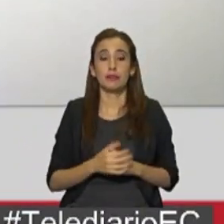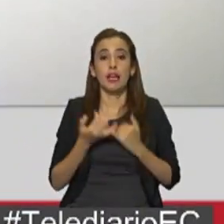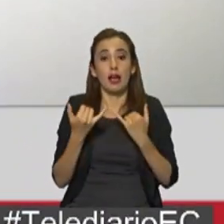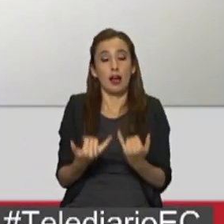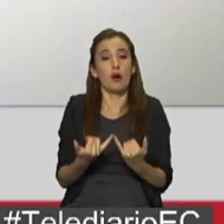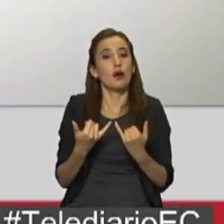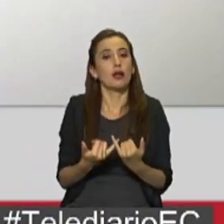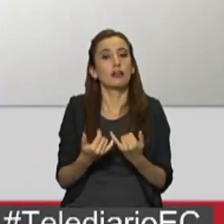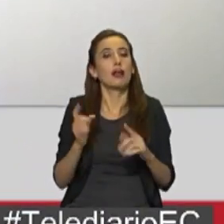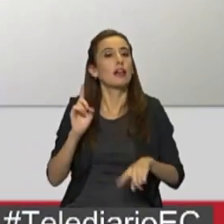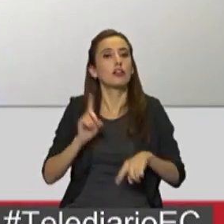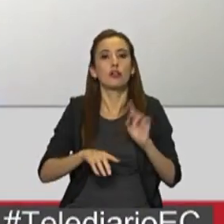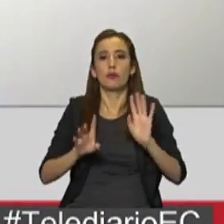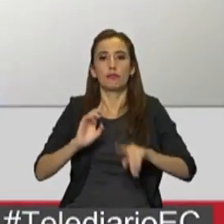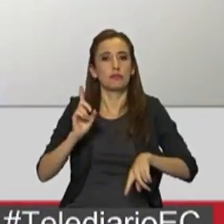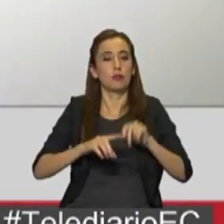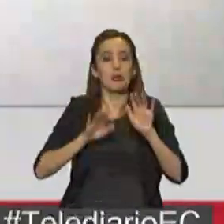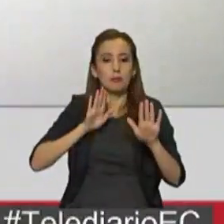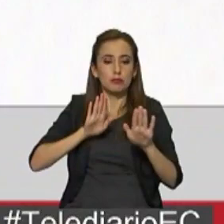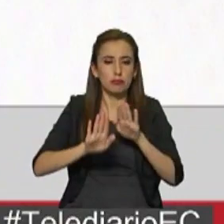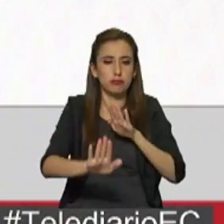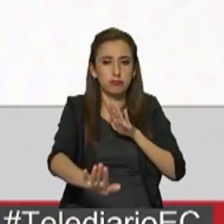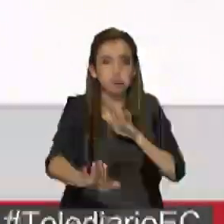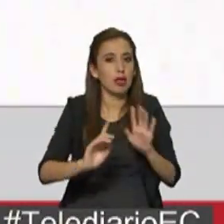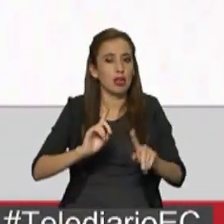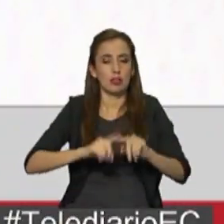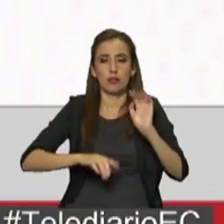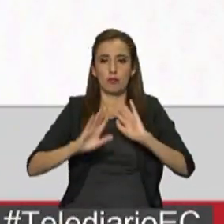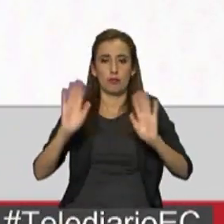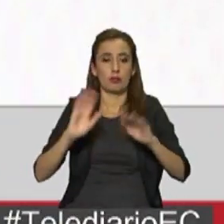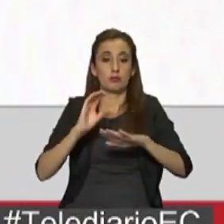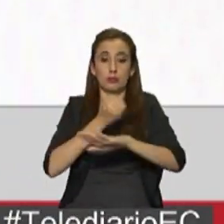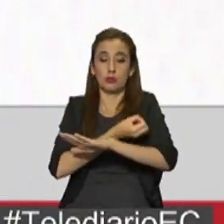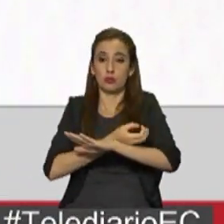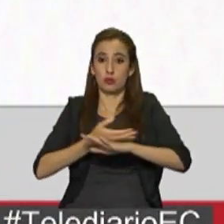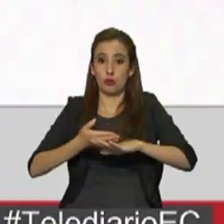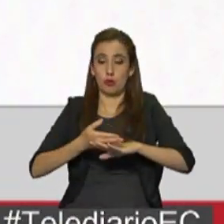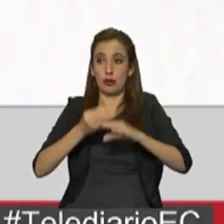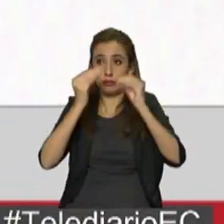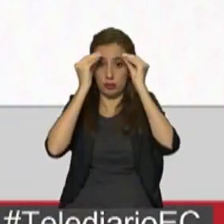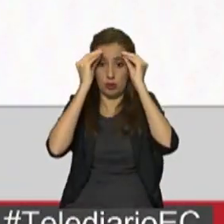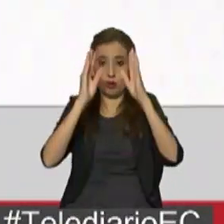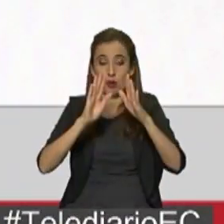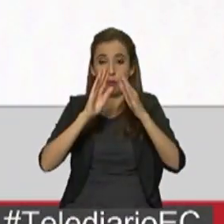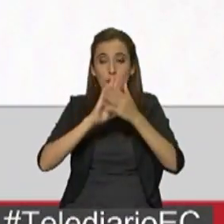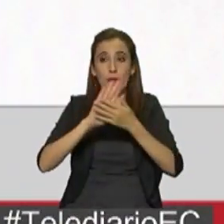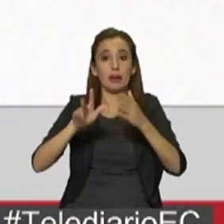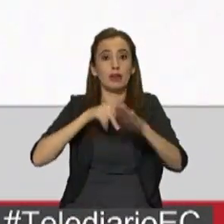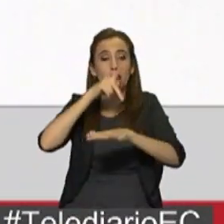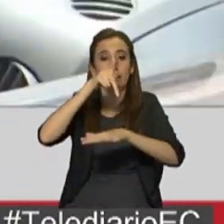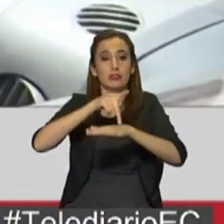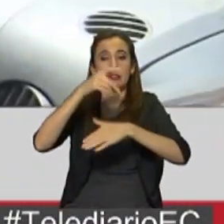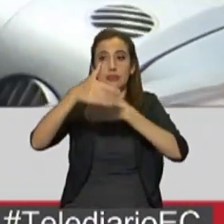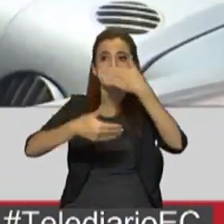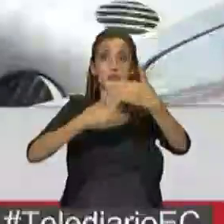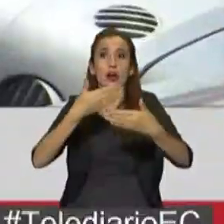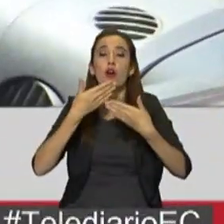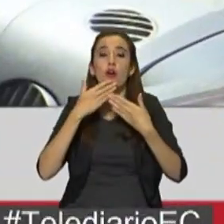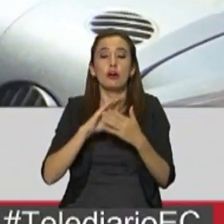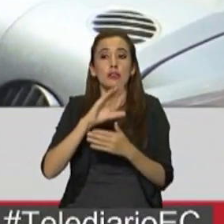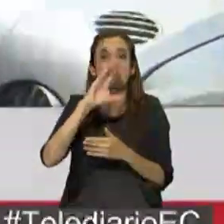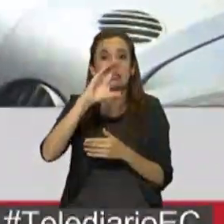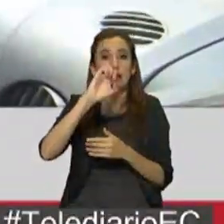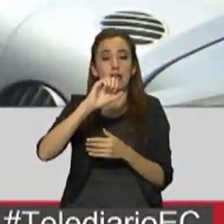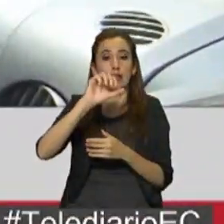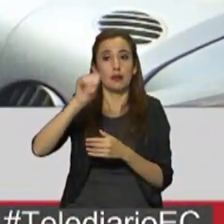este caso no hace falta acelerarlo las recomendaciones son emitidas por pablo zurita de gea ce motor ecuador quien además